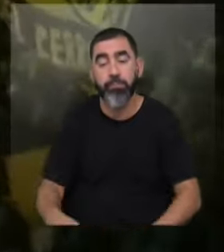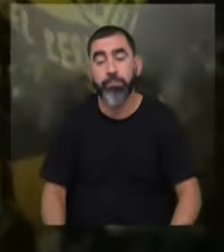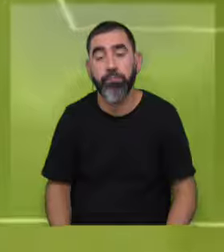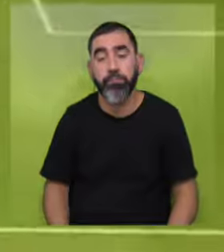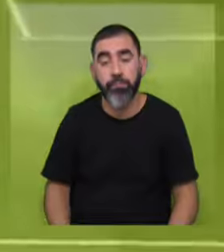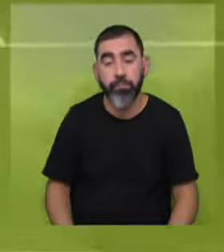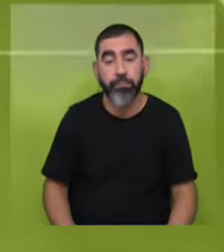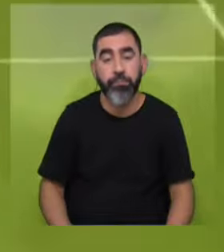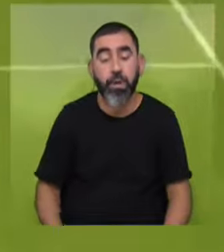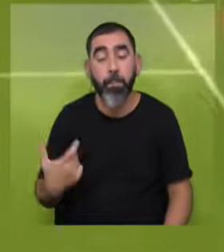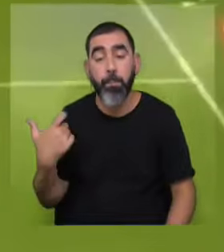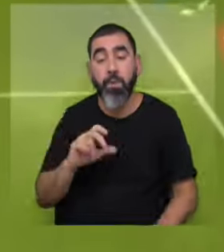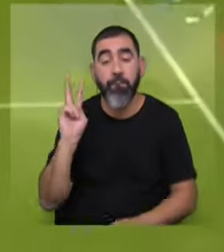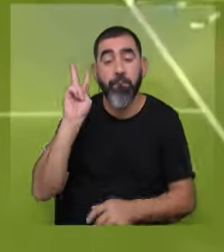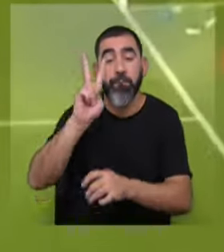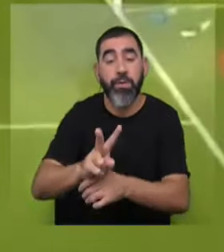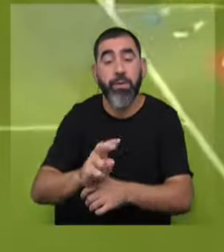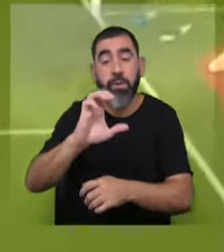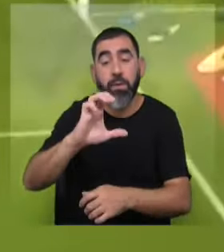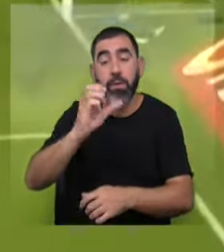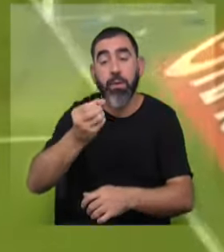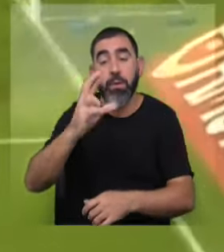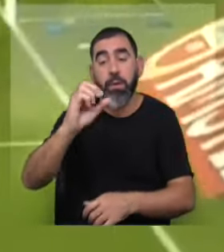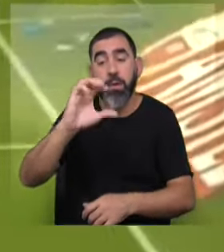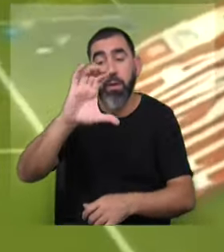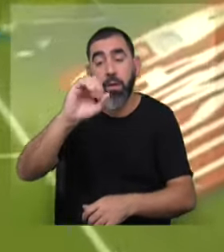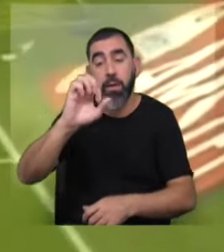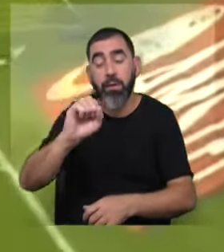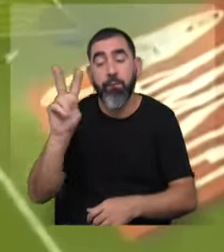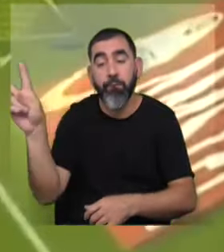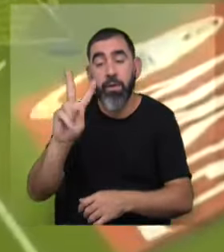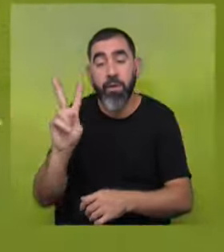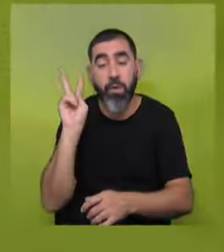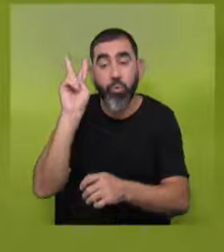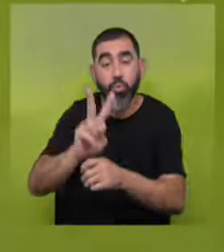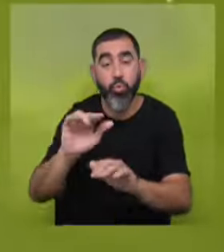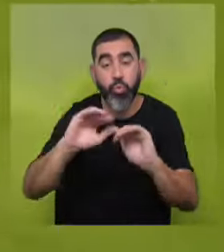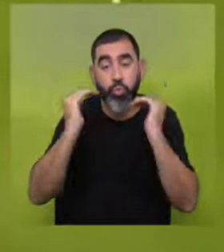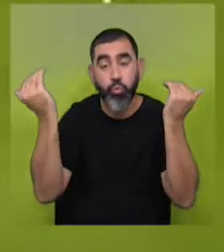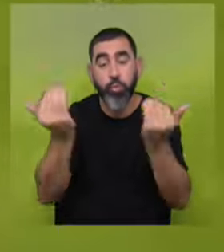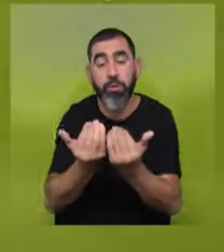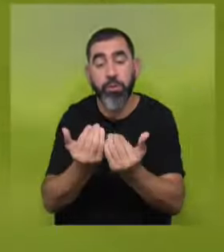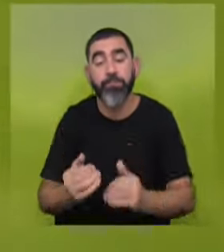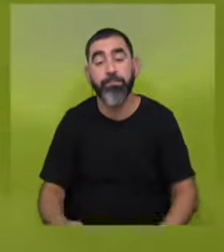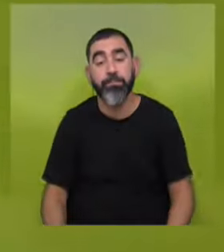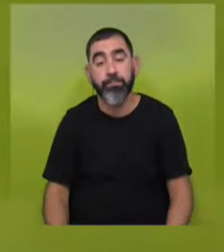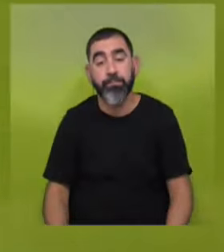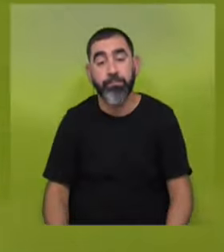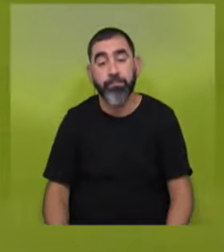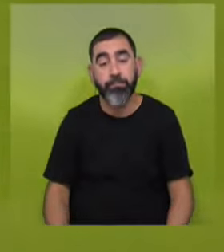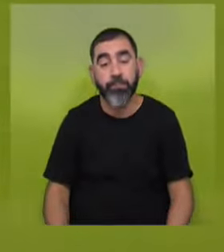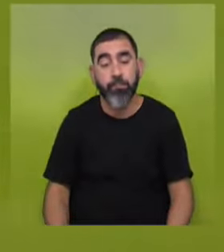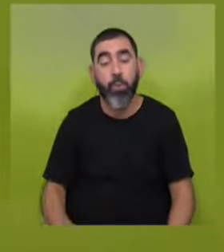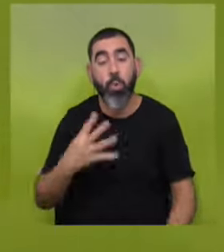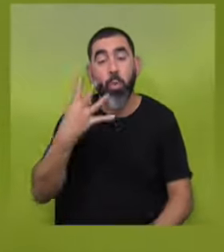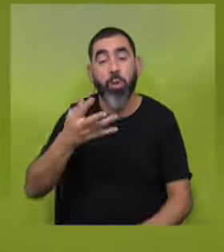equipo. Entre tanto, Peñarol va a visitar a Caracas desde las 19 horas en el Estadio Olímpico de la Universidad Central de la capital venezolana por